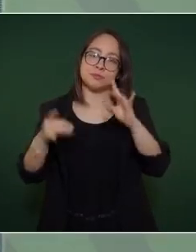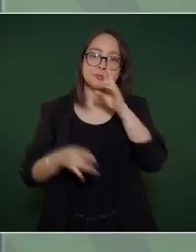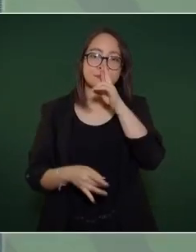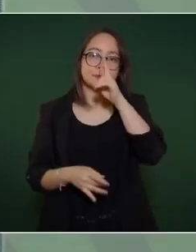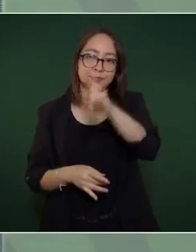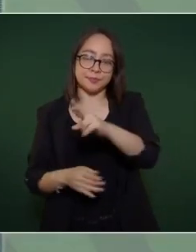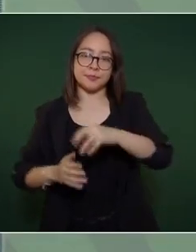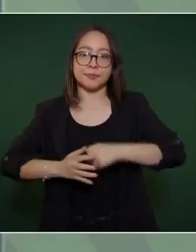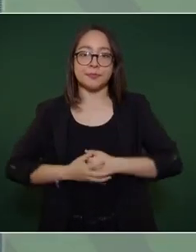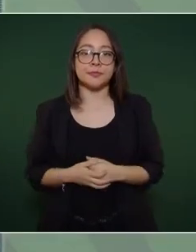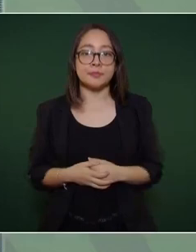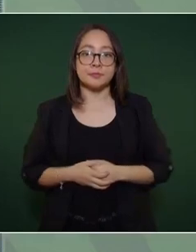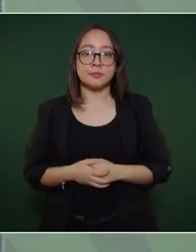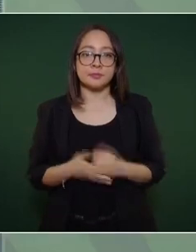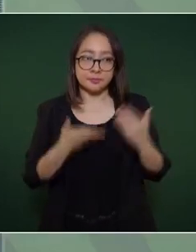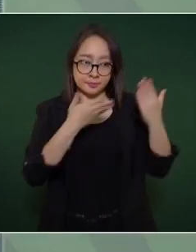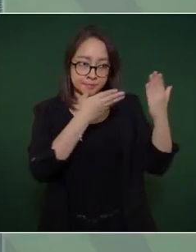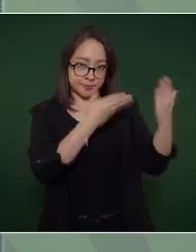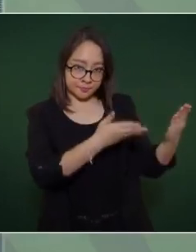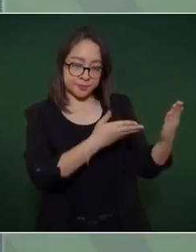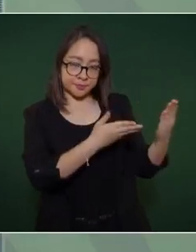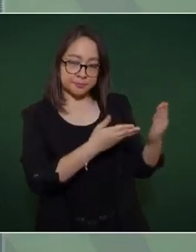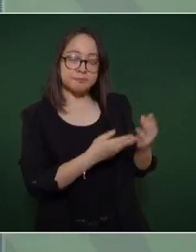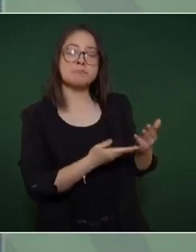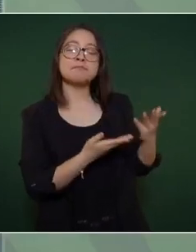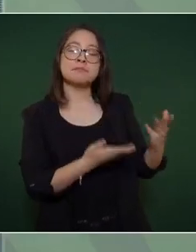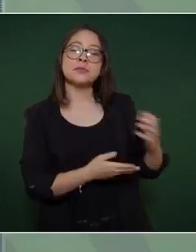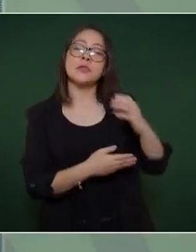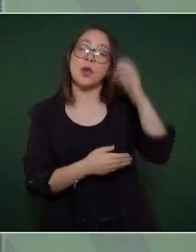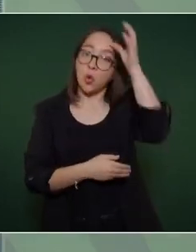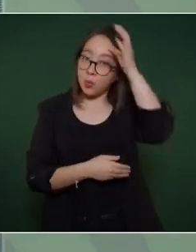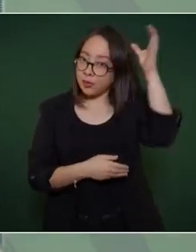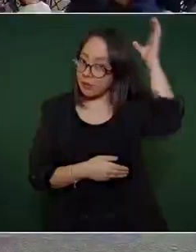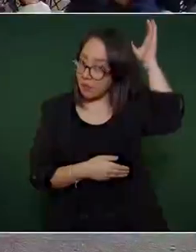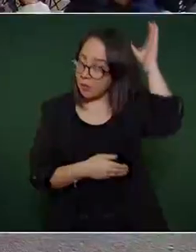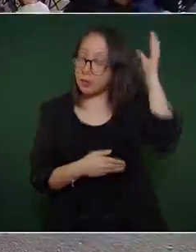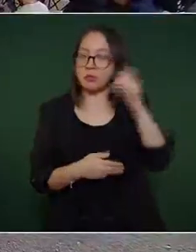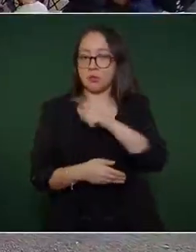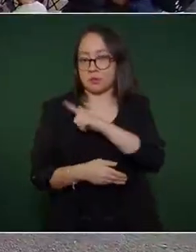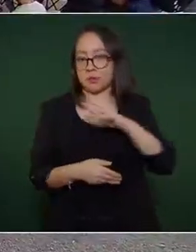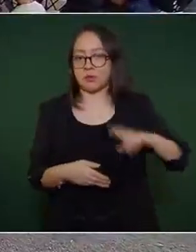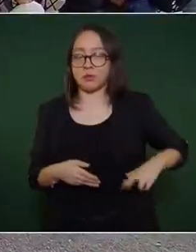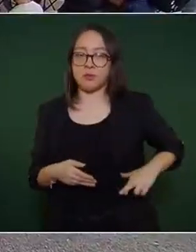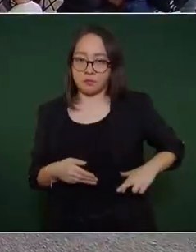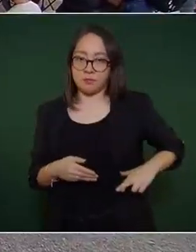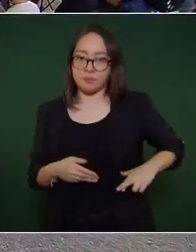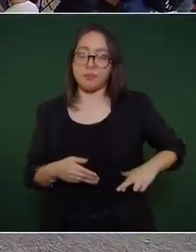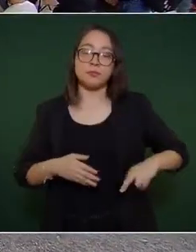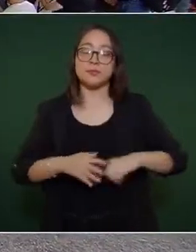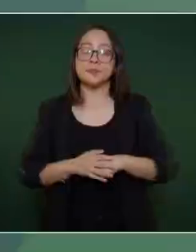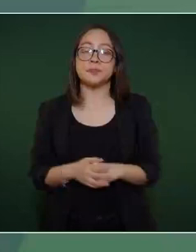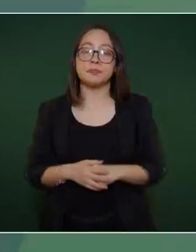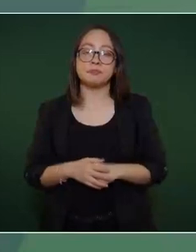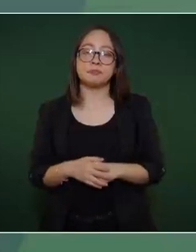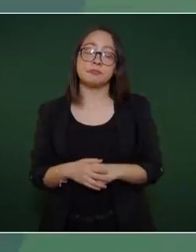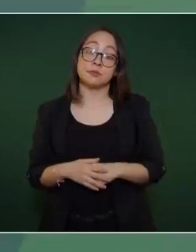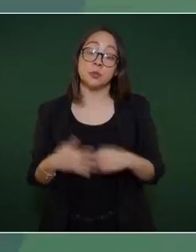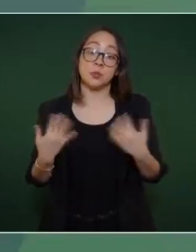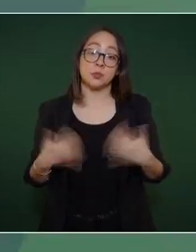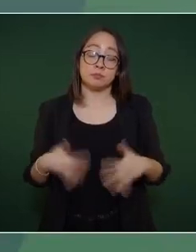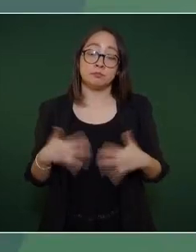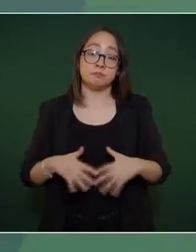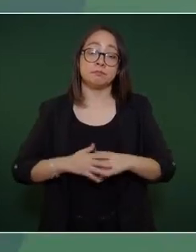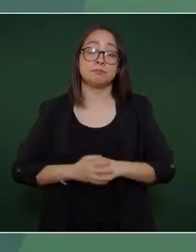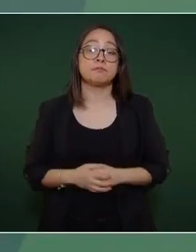con Cuitláhuac García Jiménez, que es,